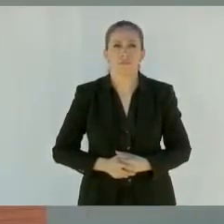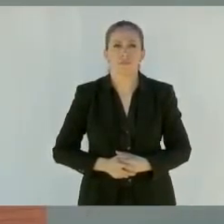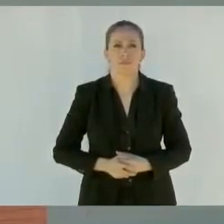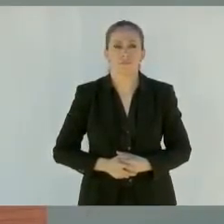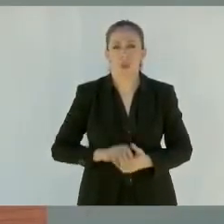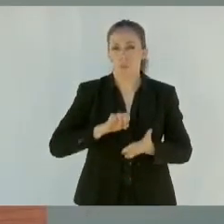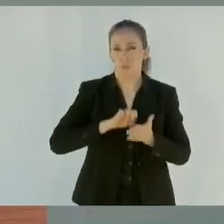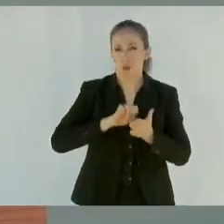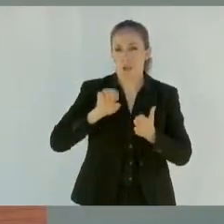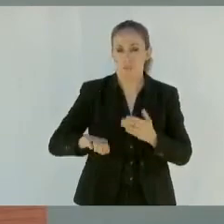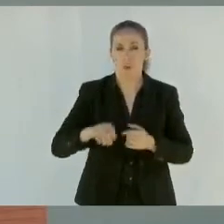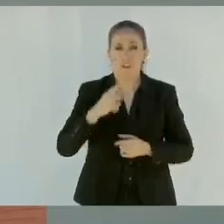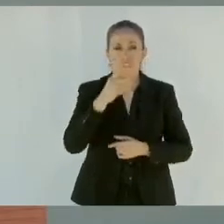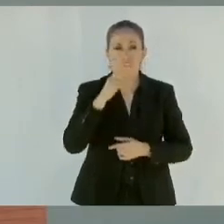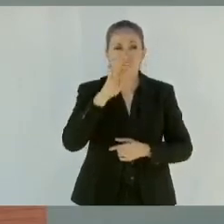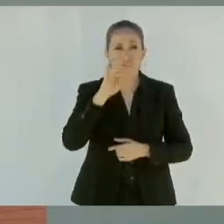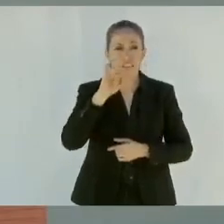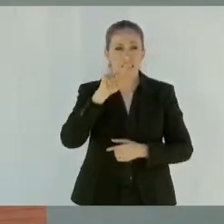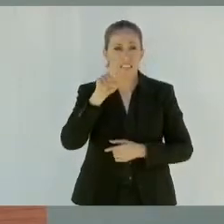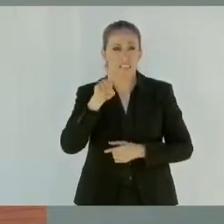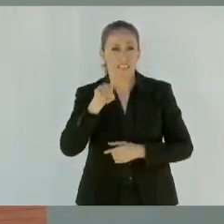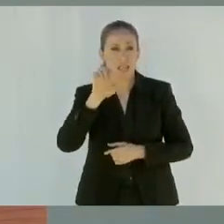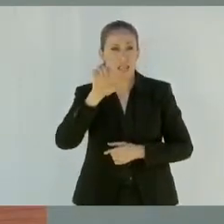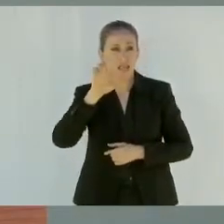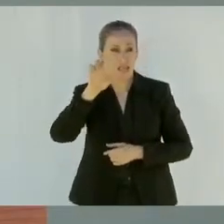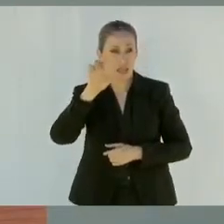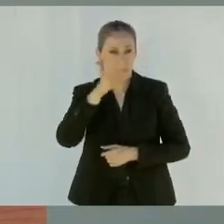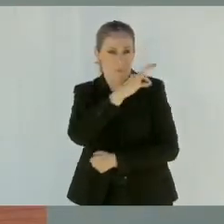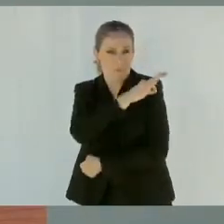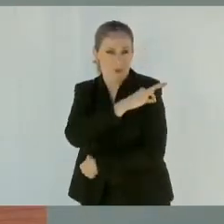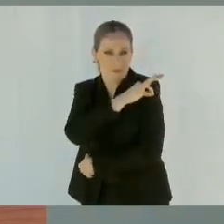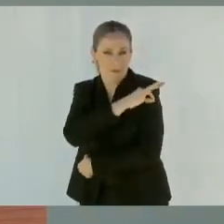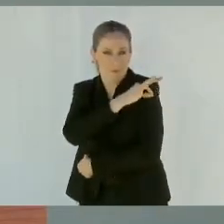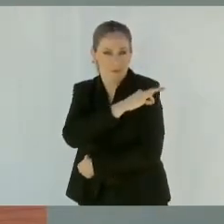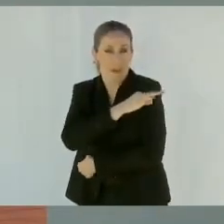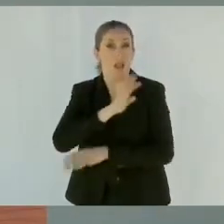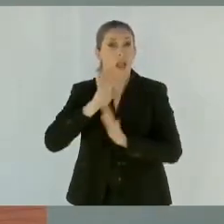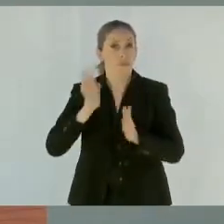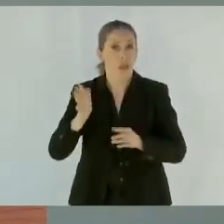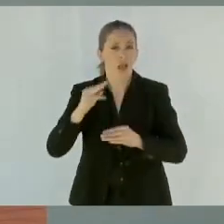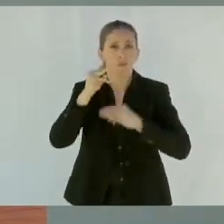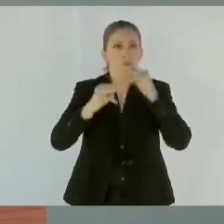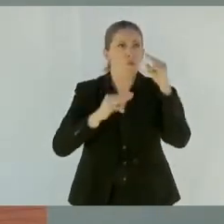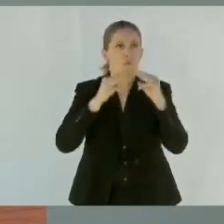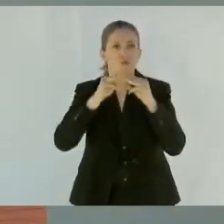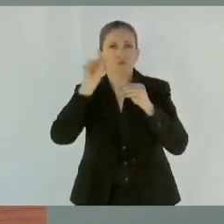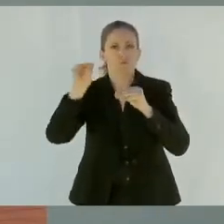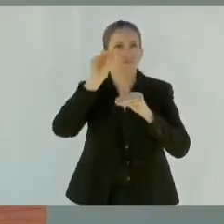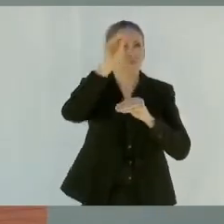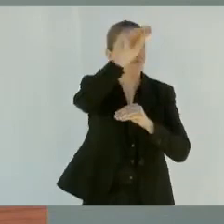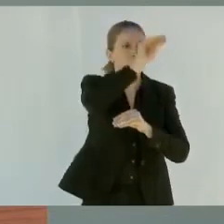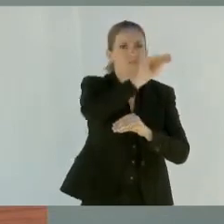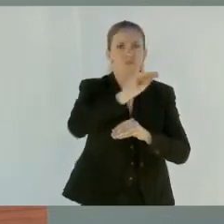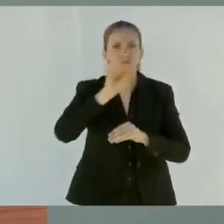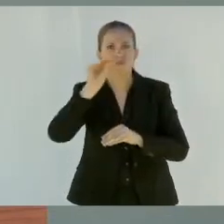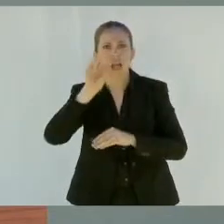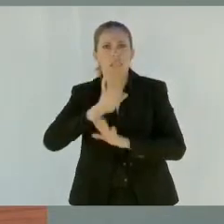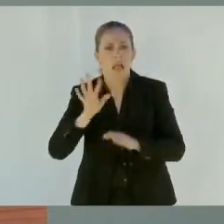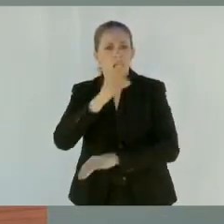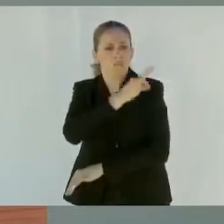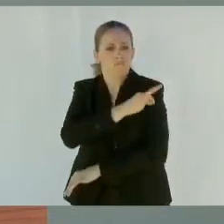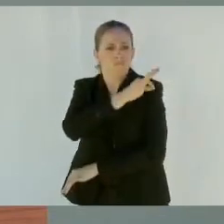vacuna Pfizer, que ya se está aplicando en todo el mundo y